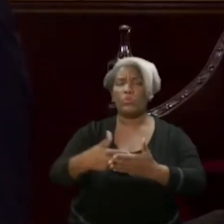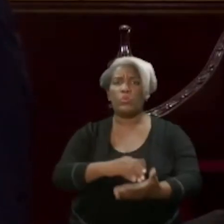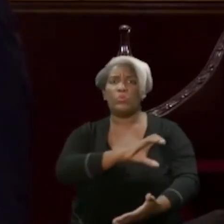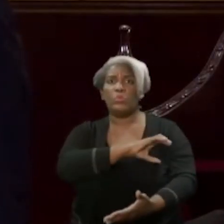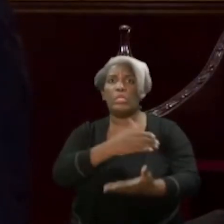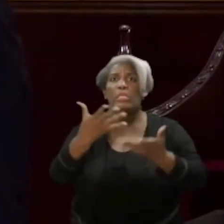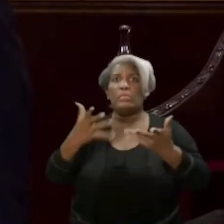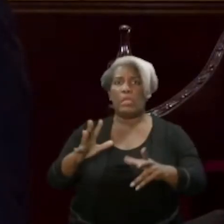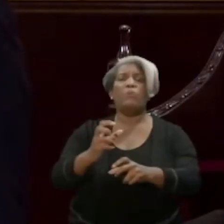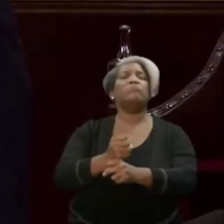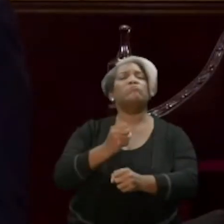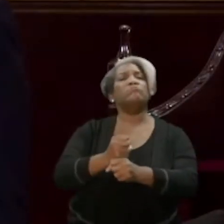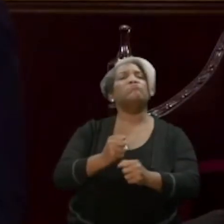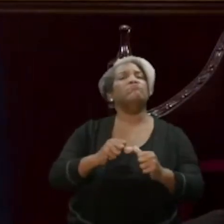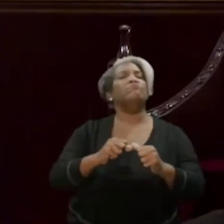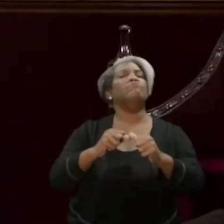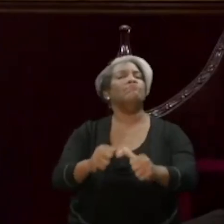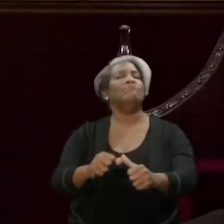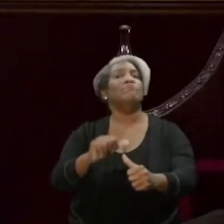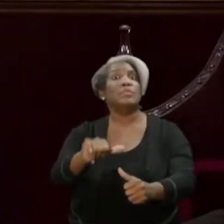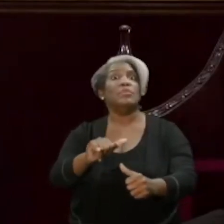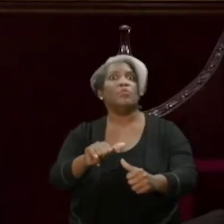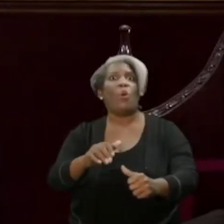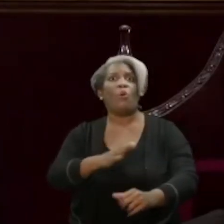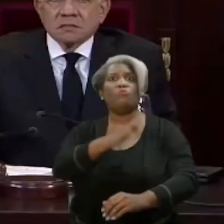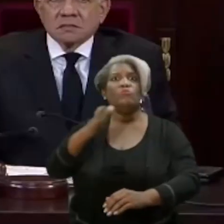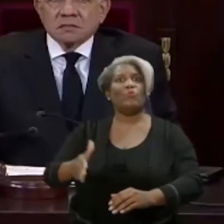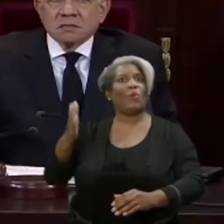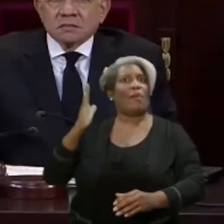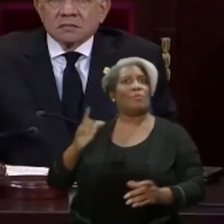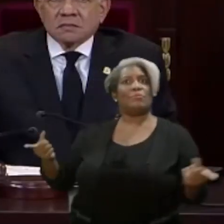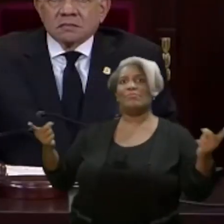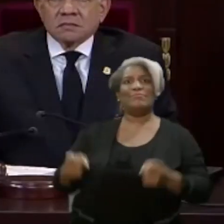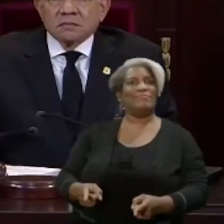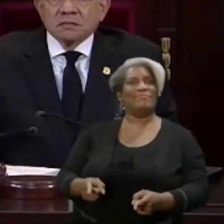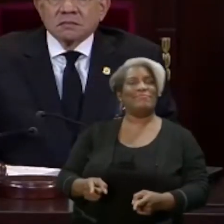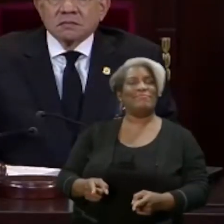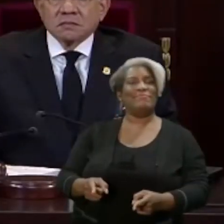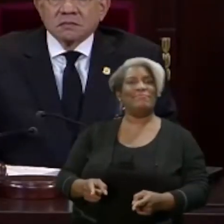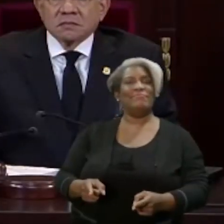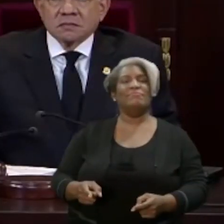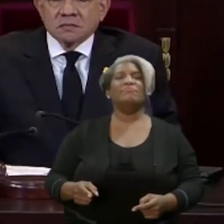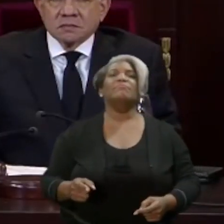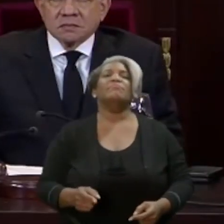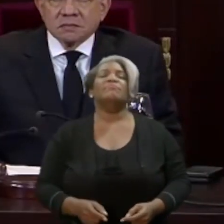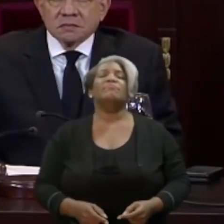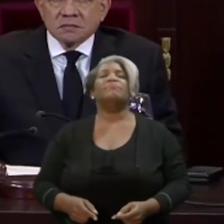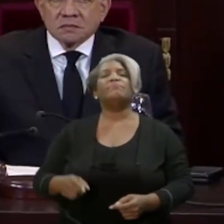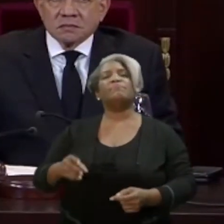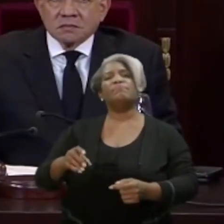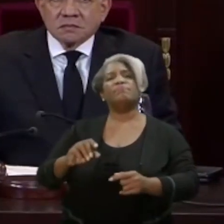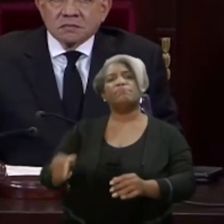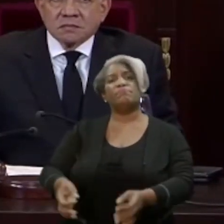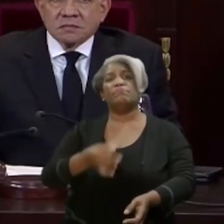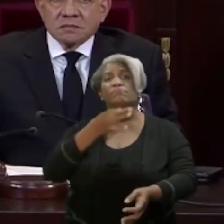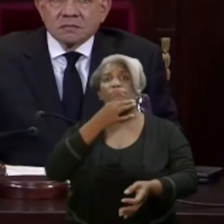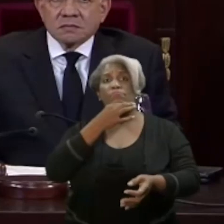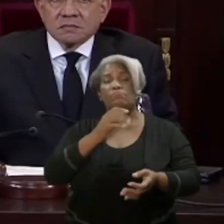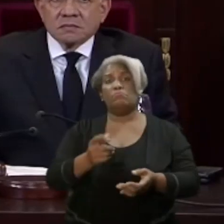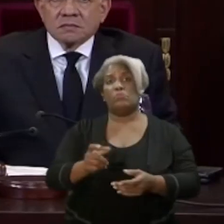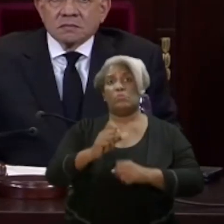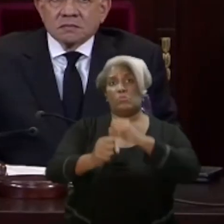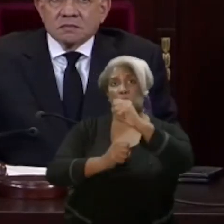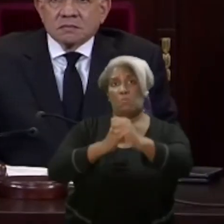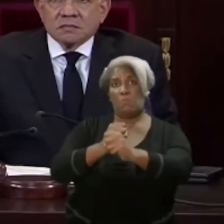servicios. Esto es un hecho sin precedentes. A mediados de año se iniciarán los programas de formación de